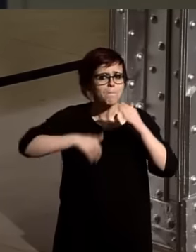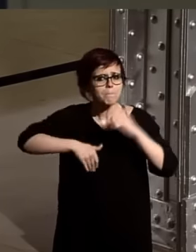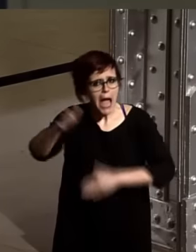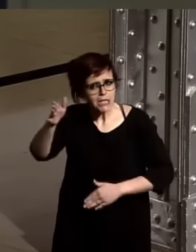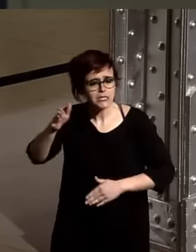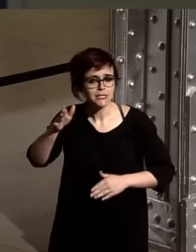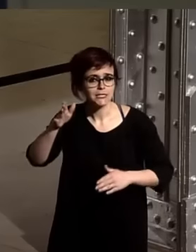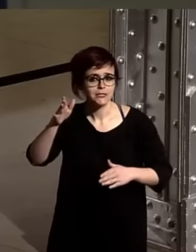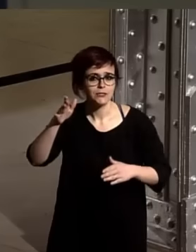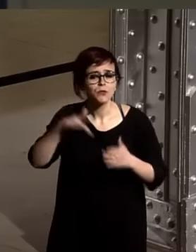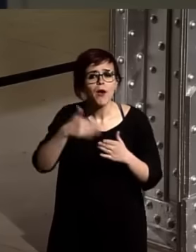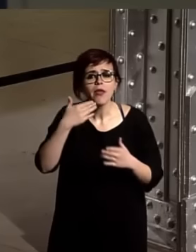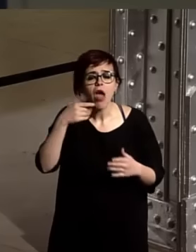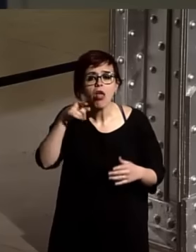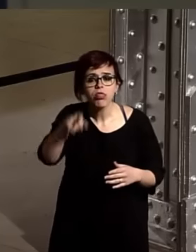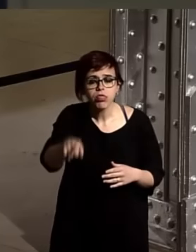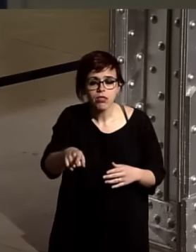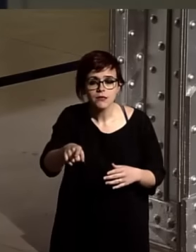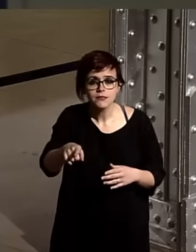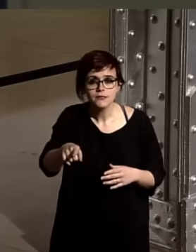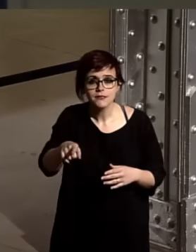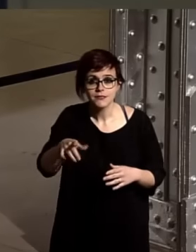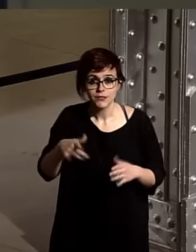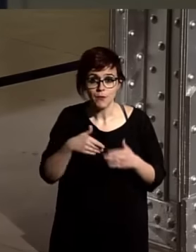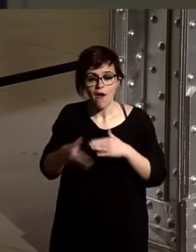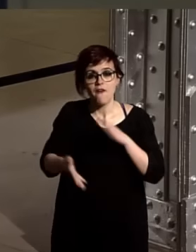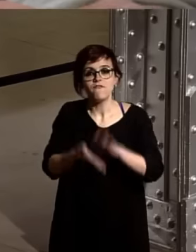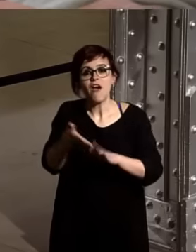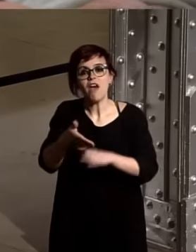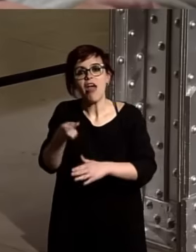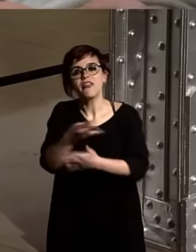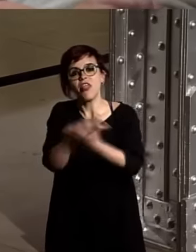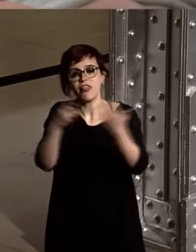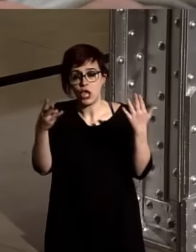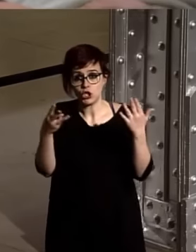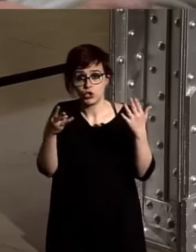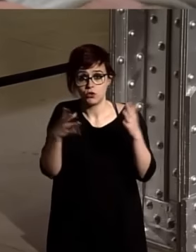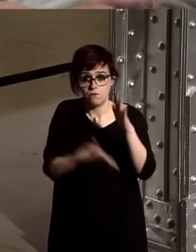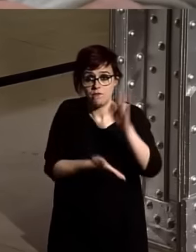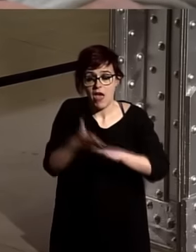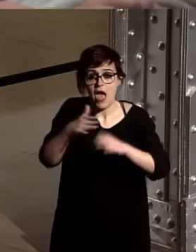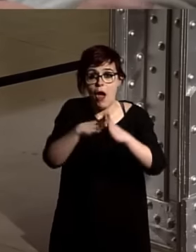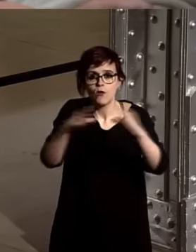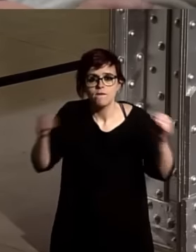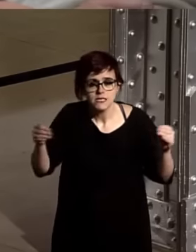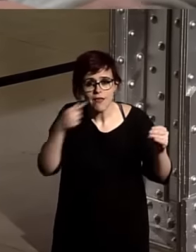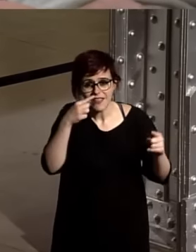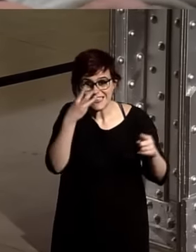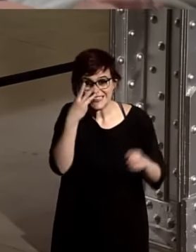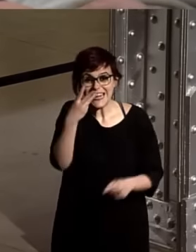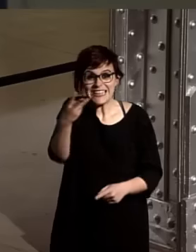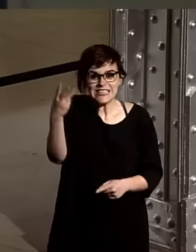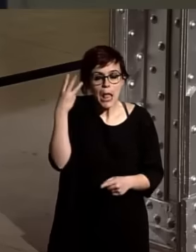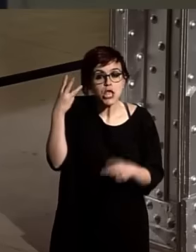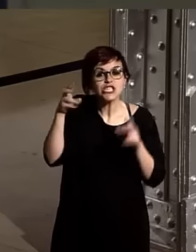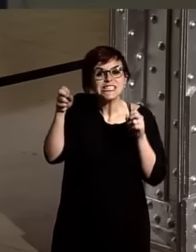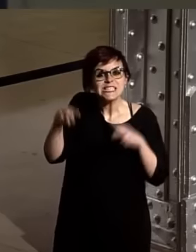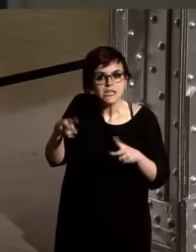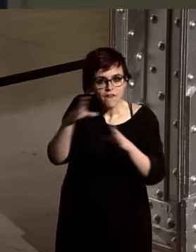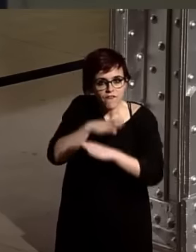adelante Qué edad tienes cumplo 18 este año y ya la universidad el año que viene y hace 3 años que no das